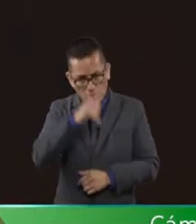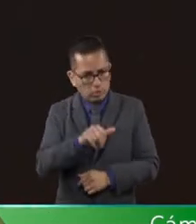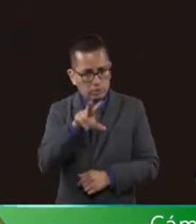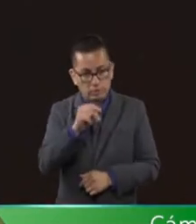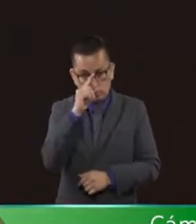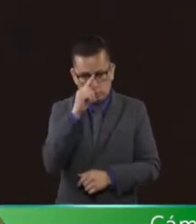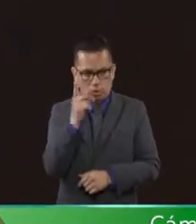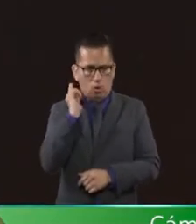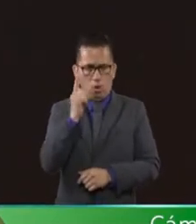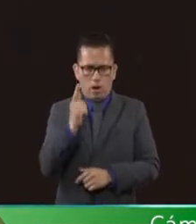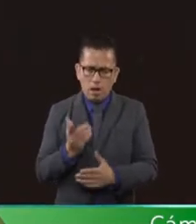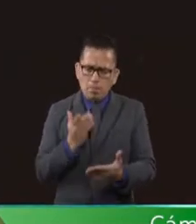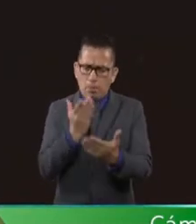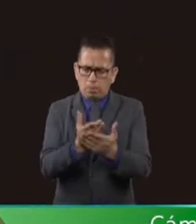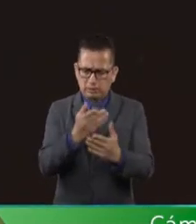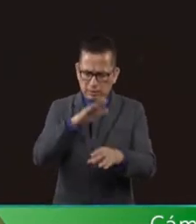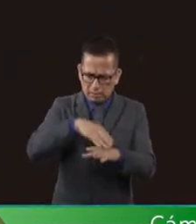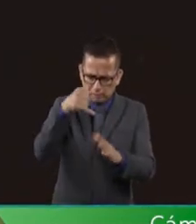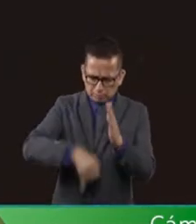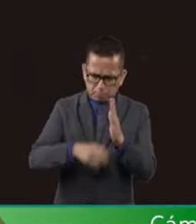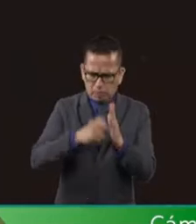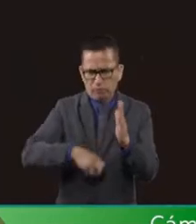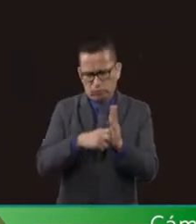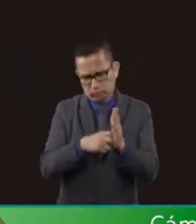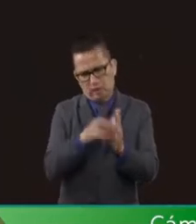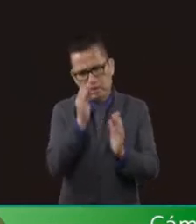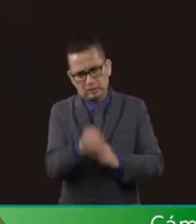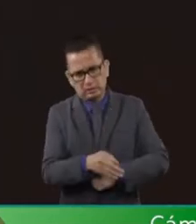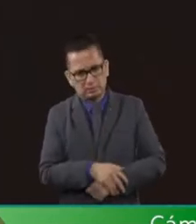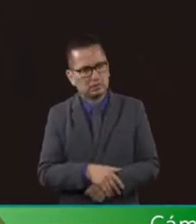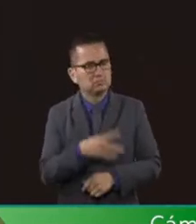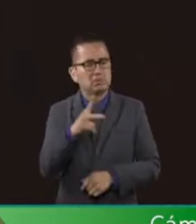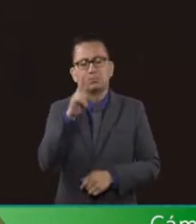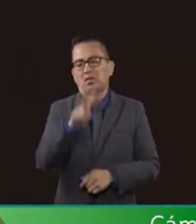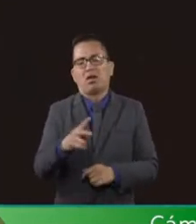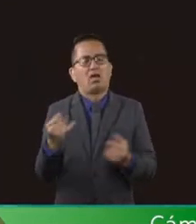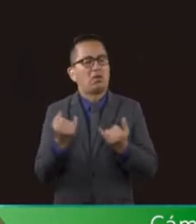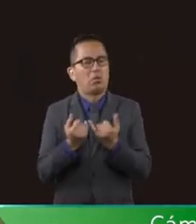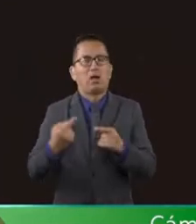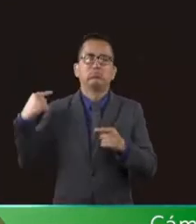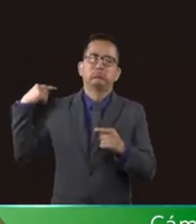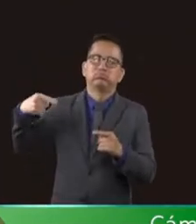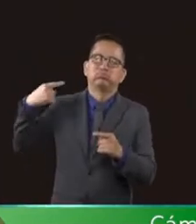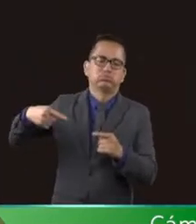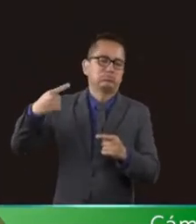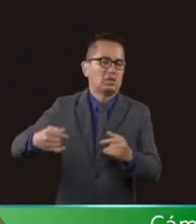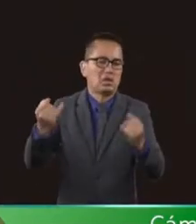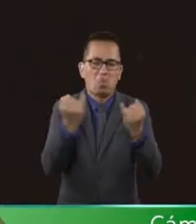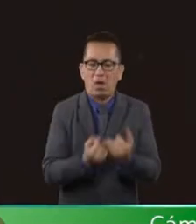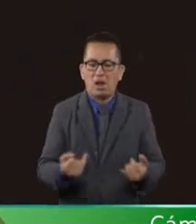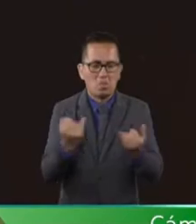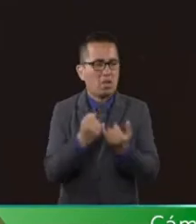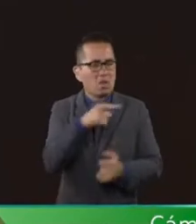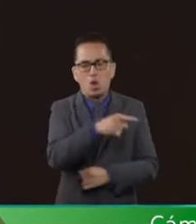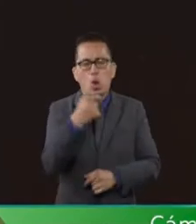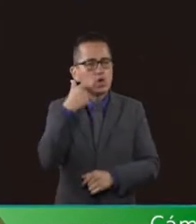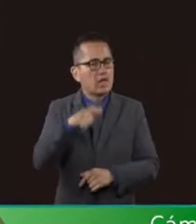reservas sean tomadas en cuenta, pero ya no nos sorprende que, como con los otros dictámenes constitucionales, no